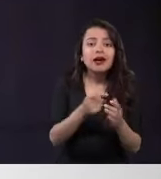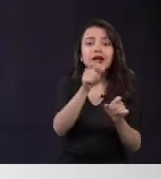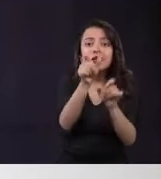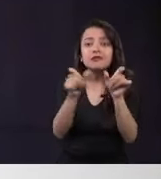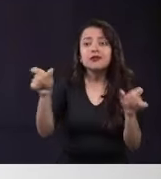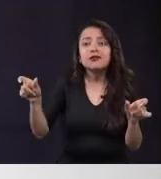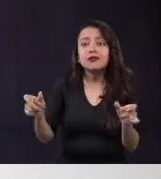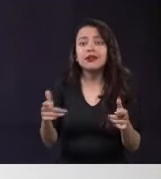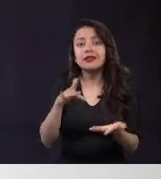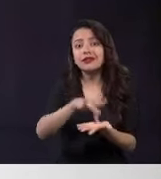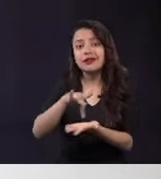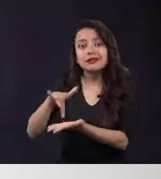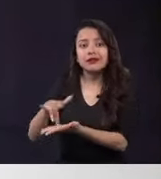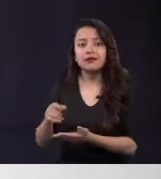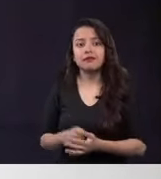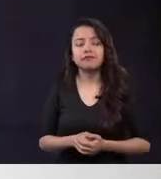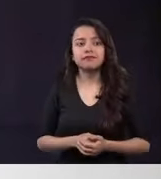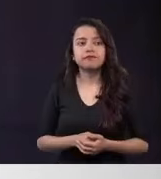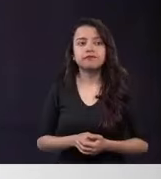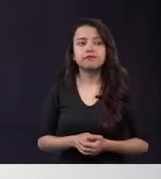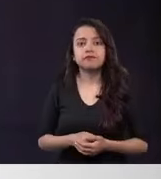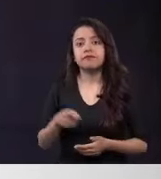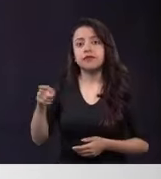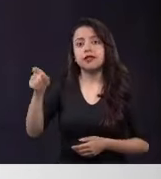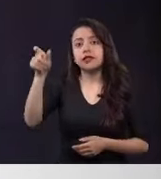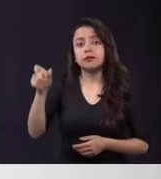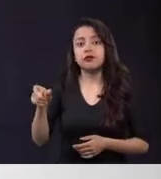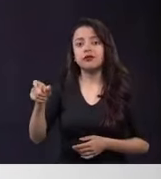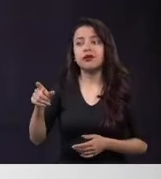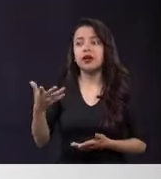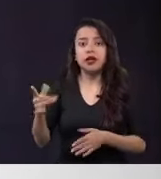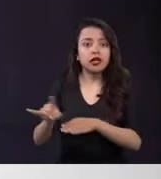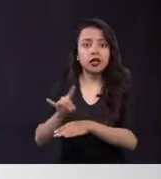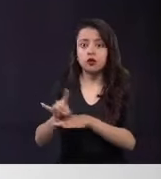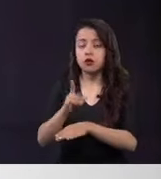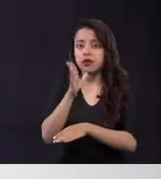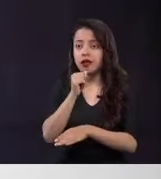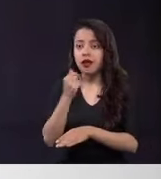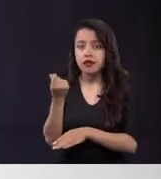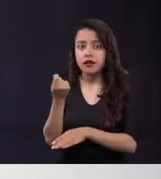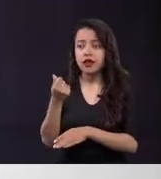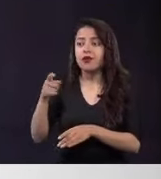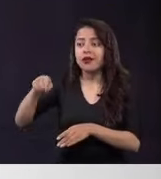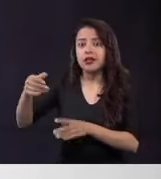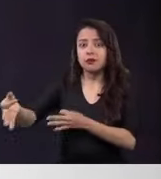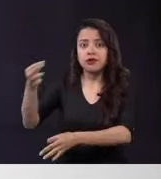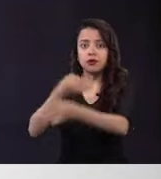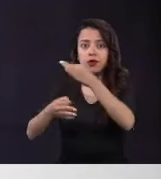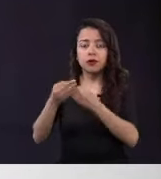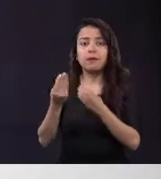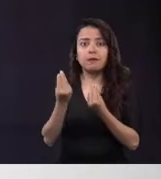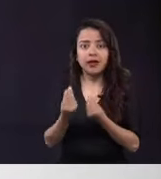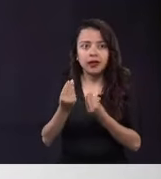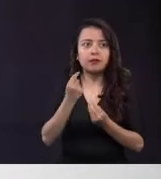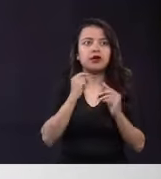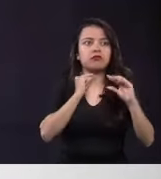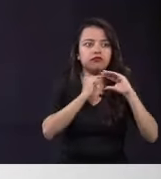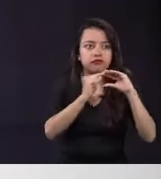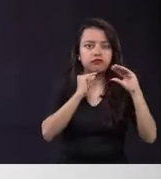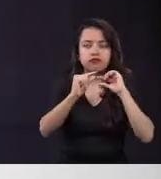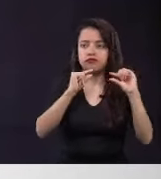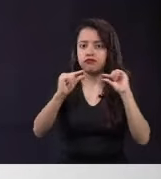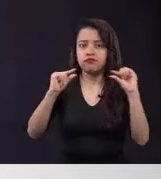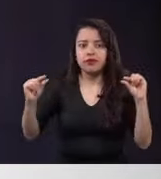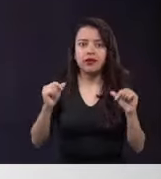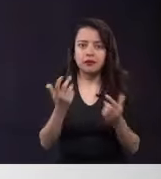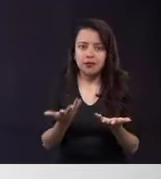y él insiste en mantener secuestrados esos recursos. Yo creo que es importante que la gente lo sepa y que los otros municipios de La